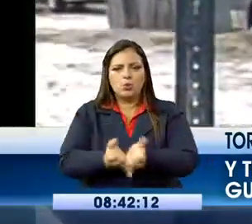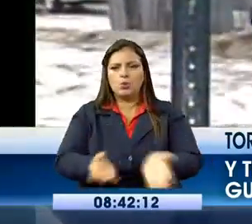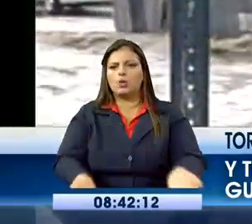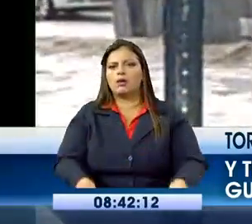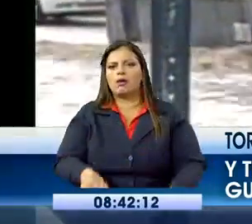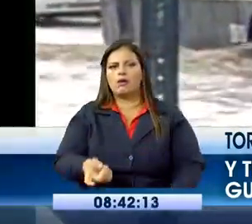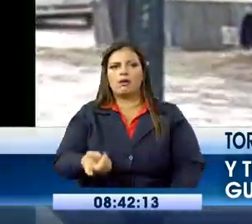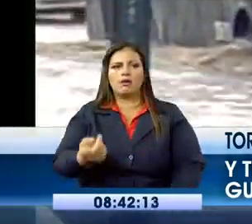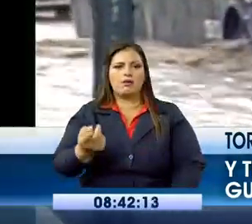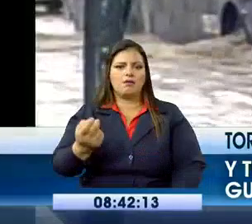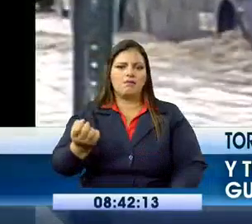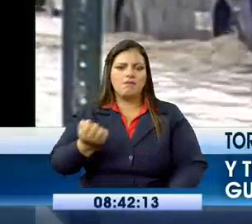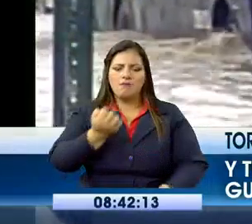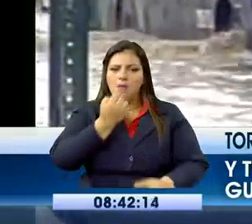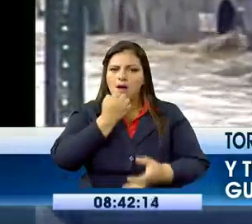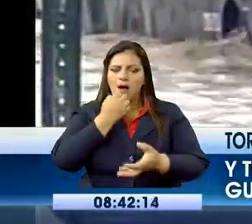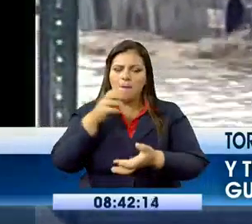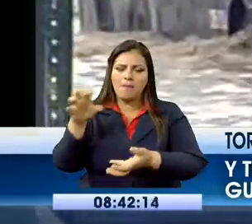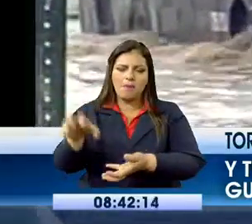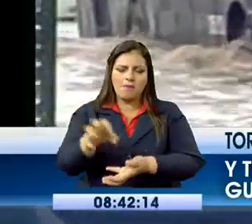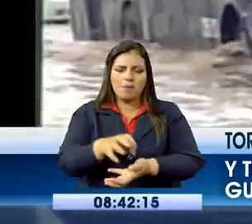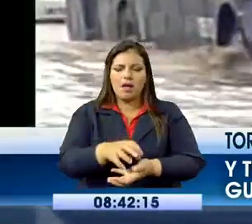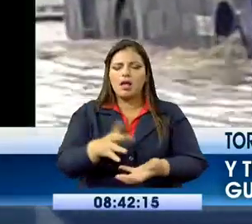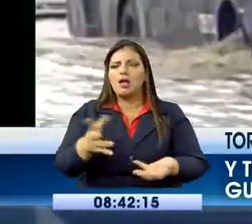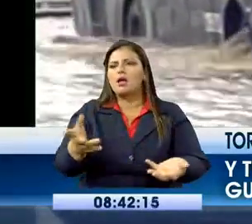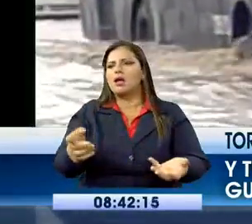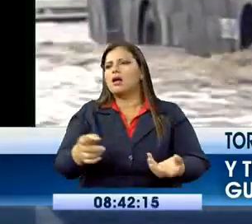tanta basura. Basura como tal no es.